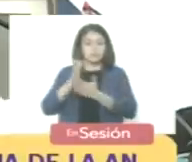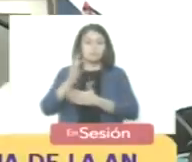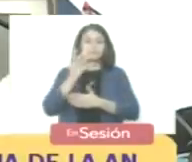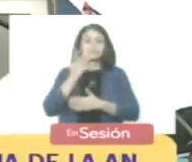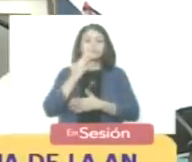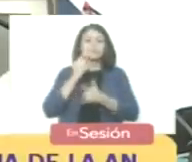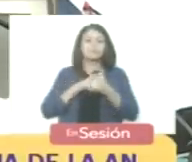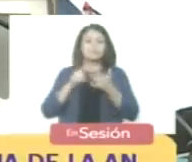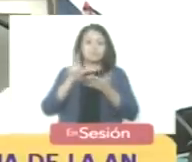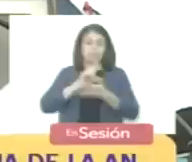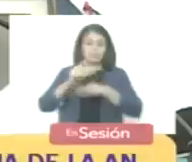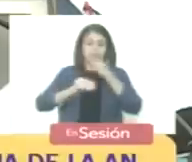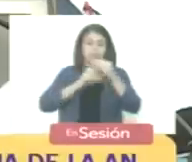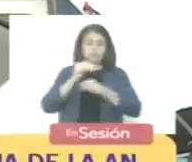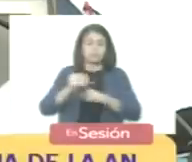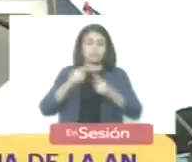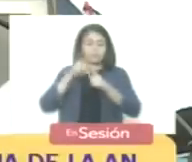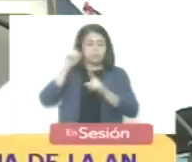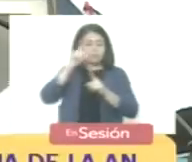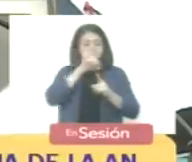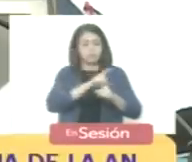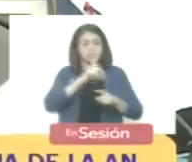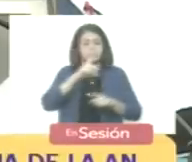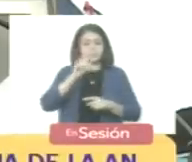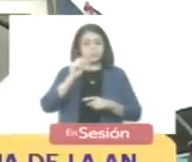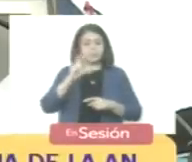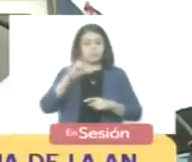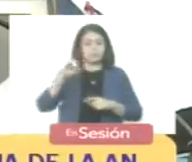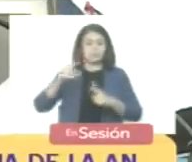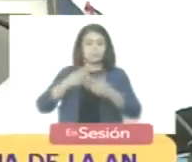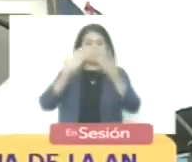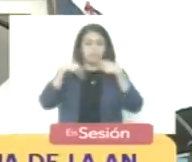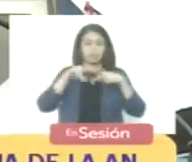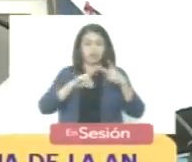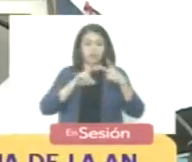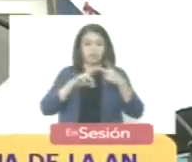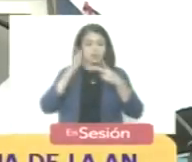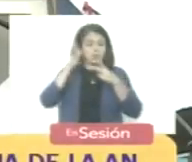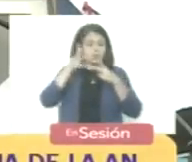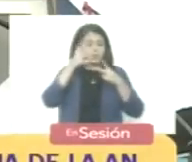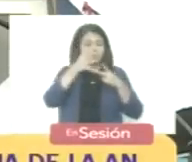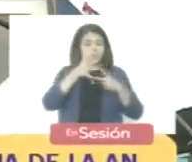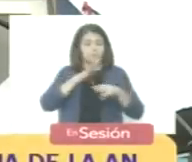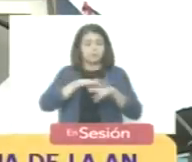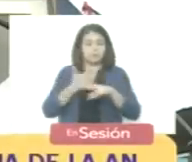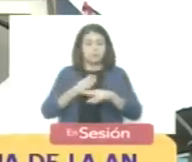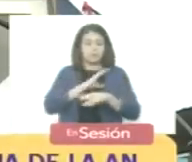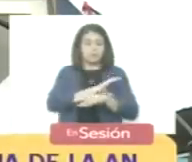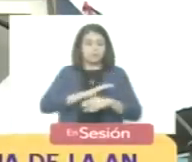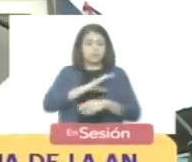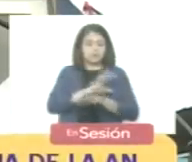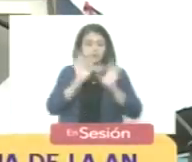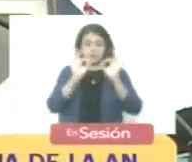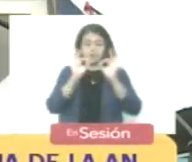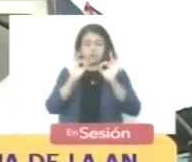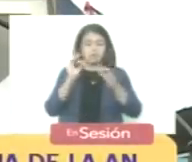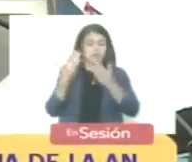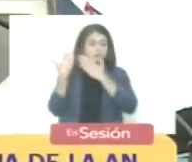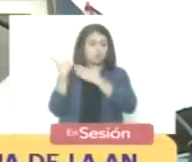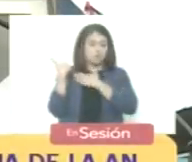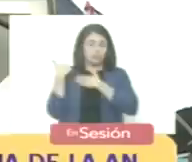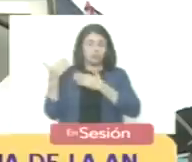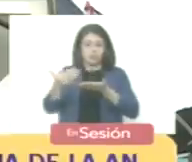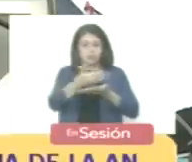ejemplo y legado de Darío Vivas. Segundo, instruir a la comisión especial que se encarga